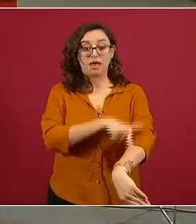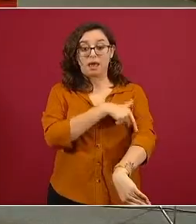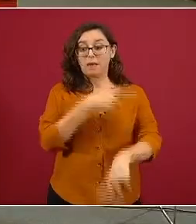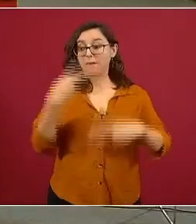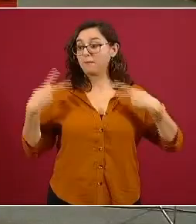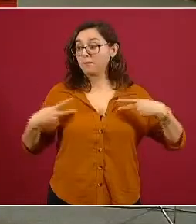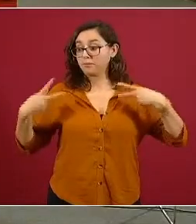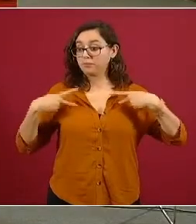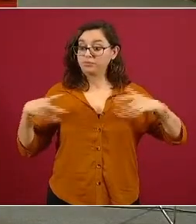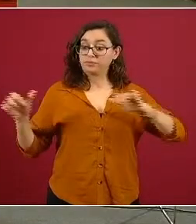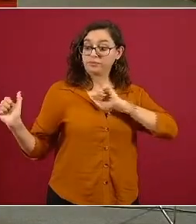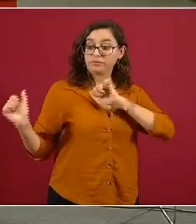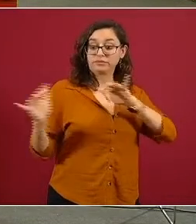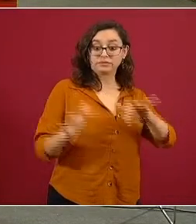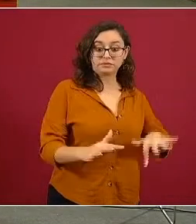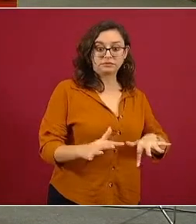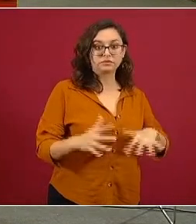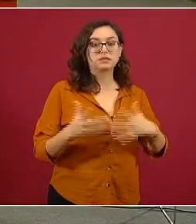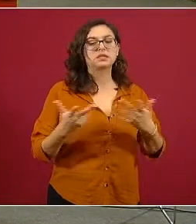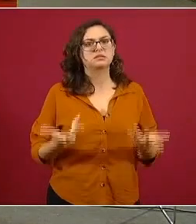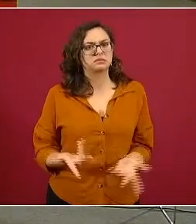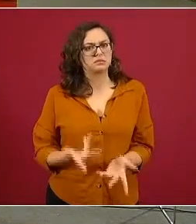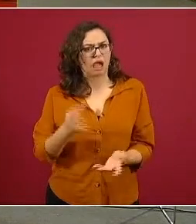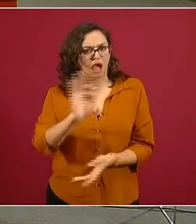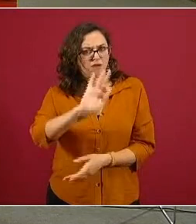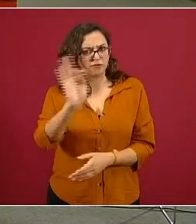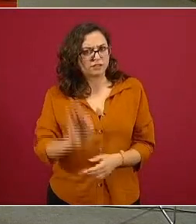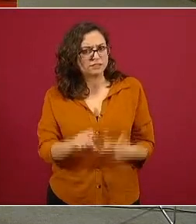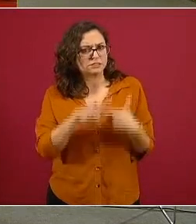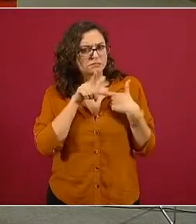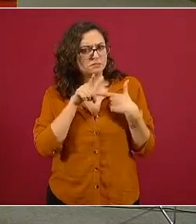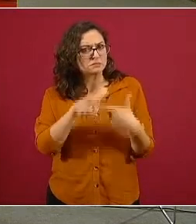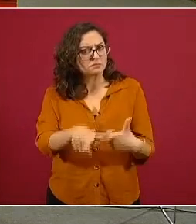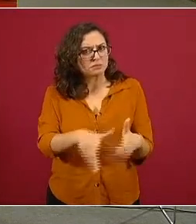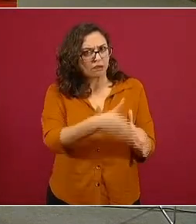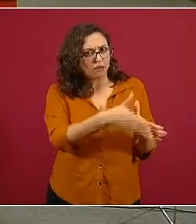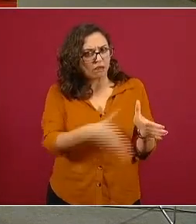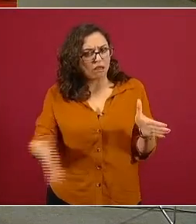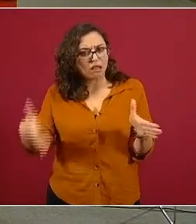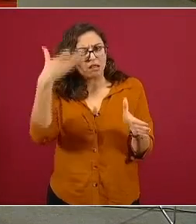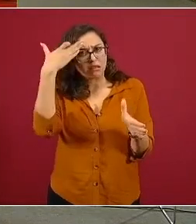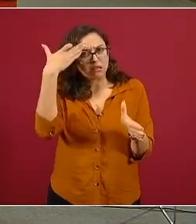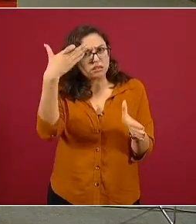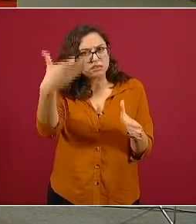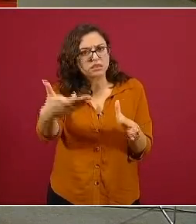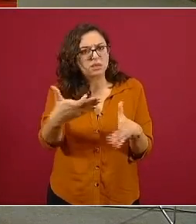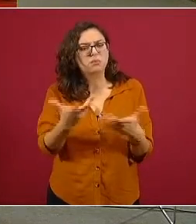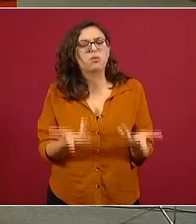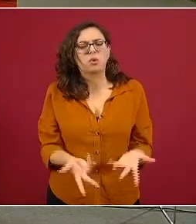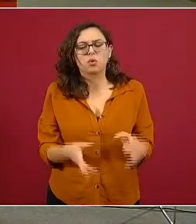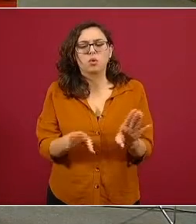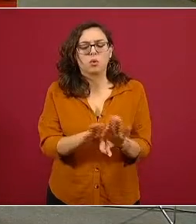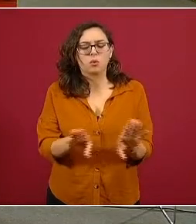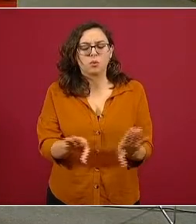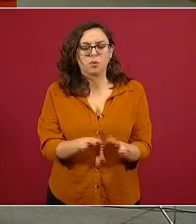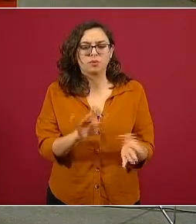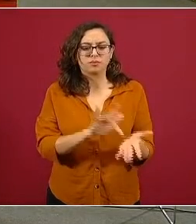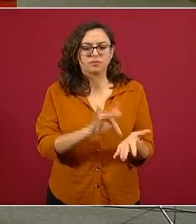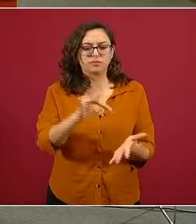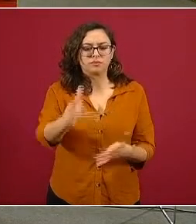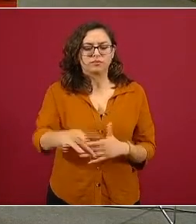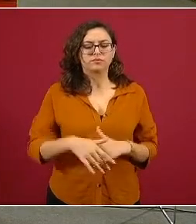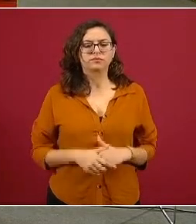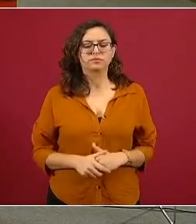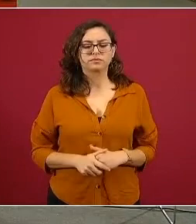las ofertas que deben de mantener quienes están dando este servicio? Gracias.